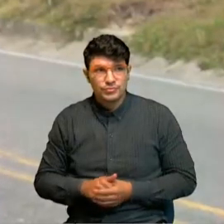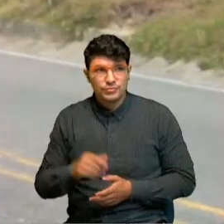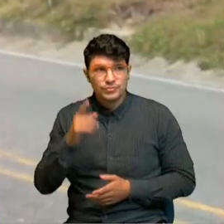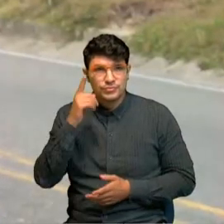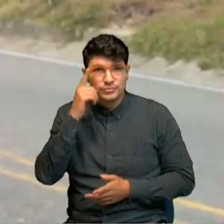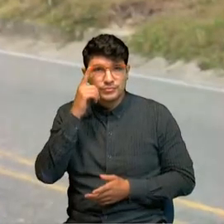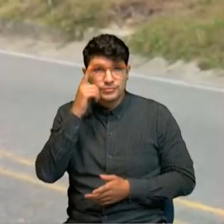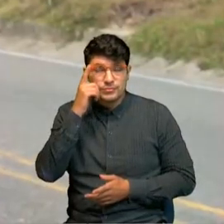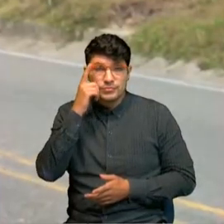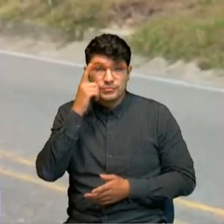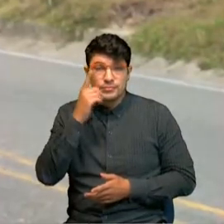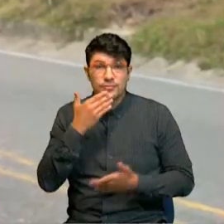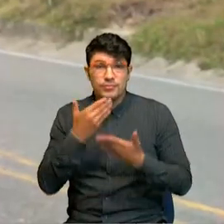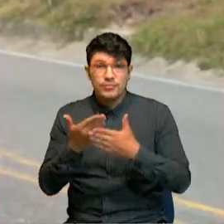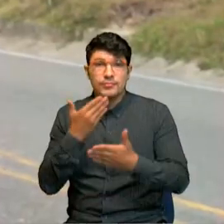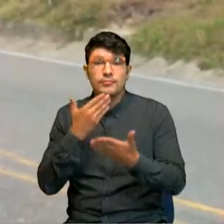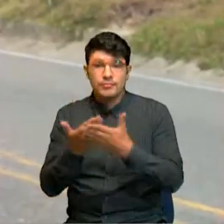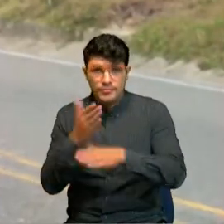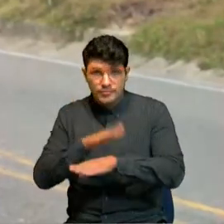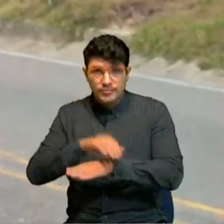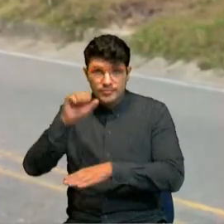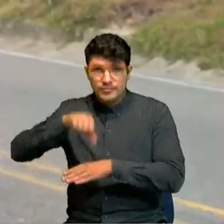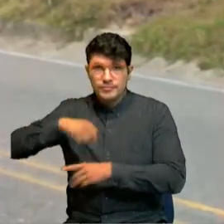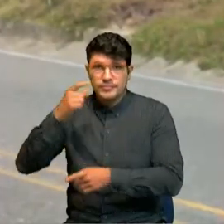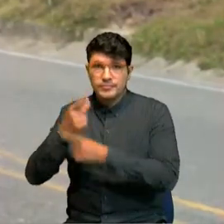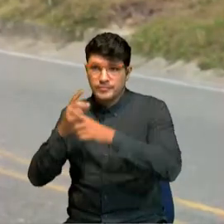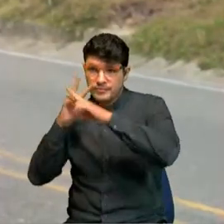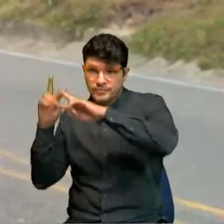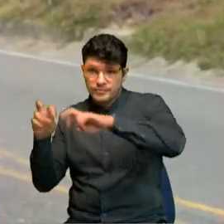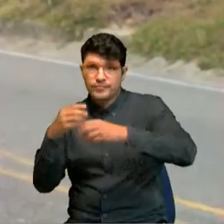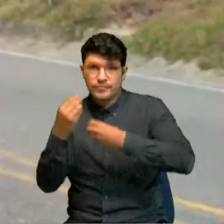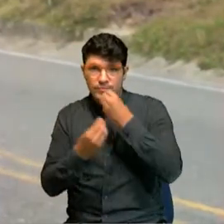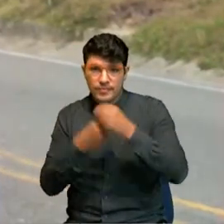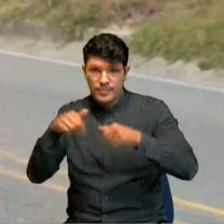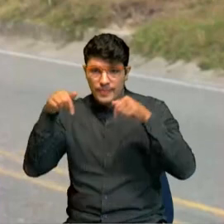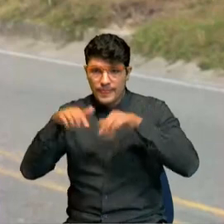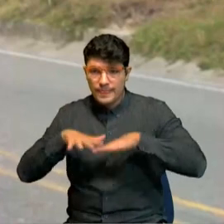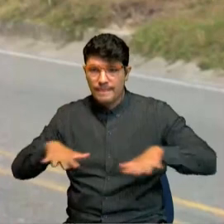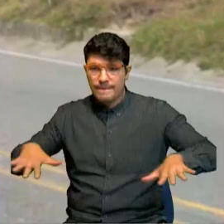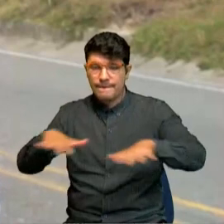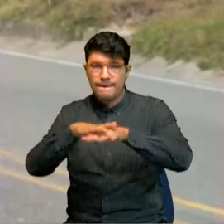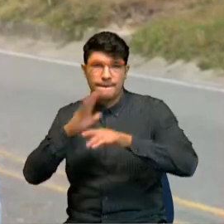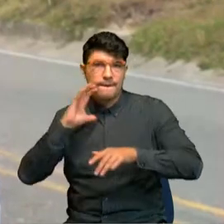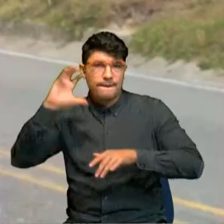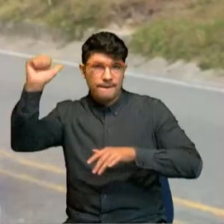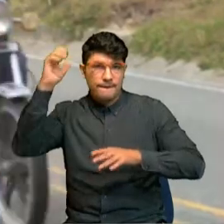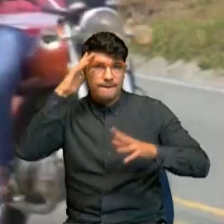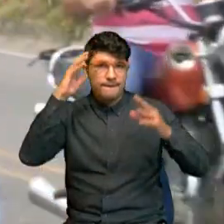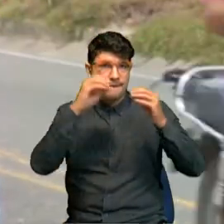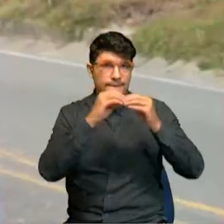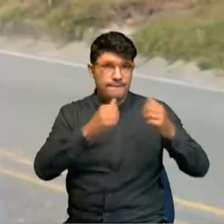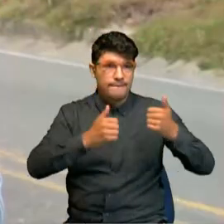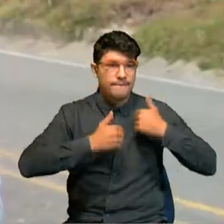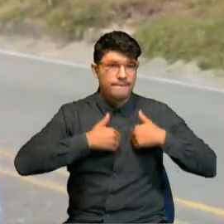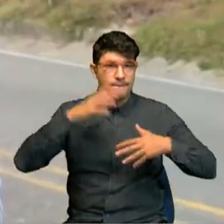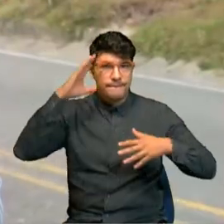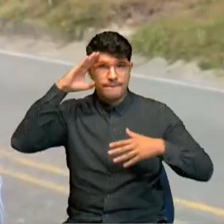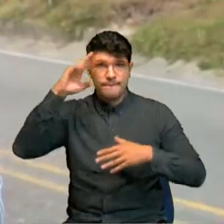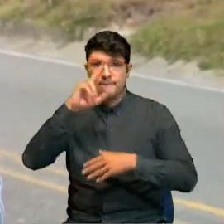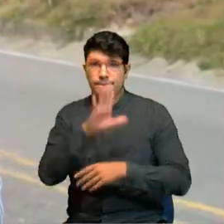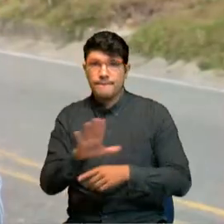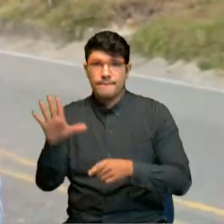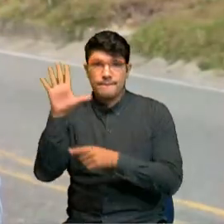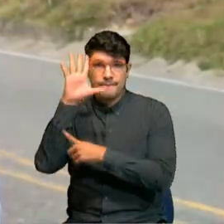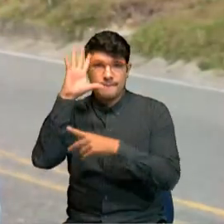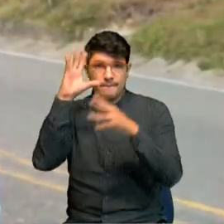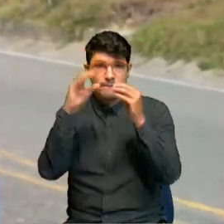Gracias, muy buenas tardes. Pues estos operativos se vienen realizando en toda la provincia de Ocaña, en conjunto con la Policía Nacional y el Ejército Nacional. Más de